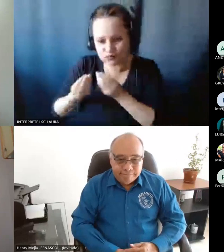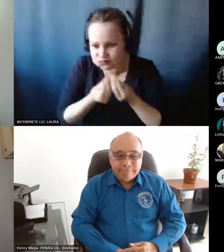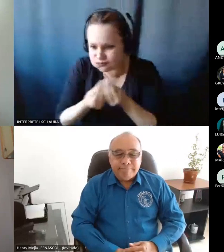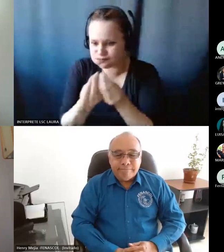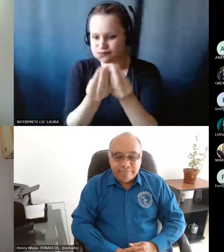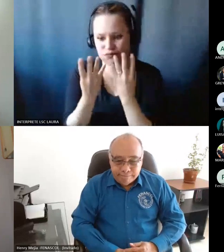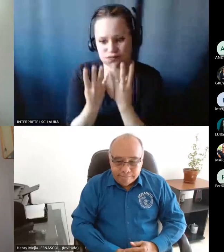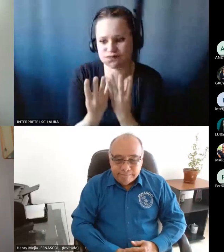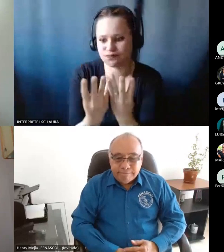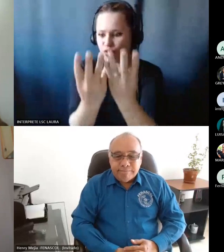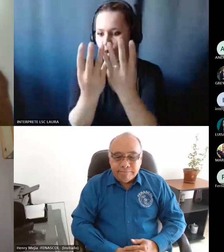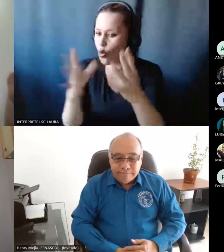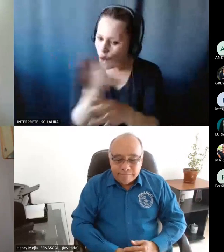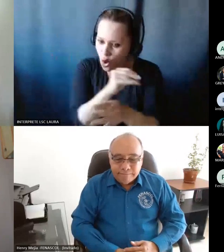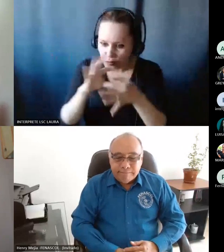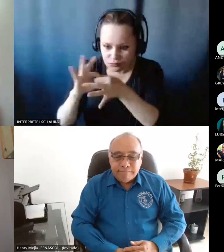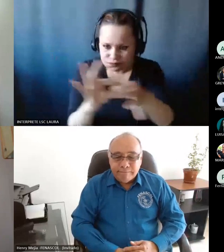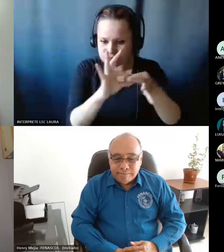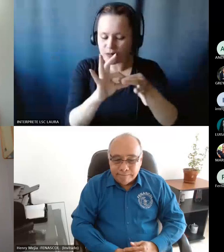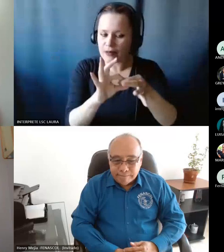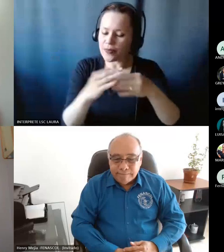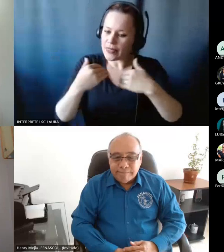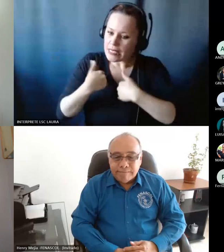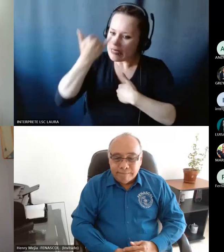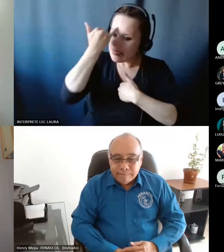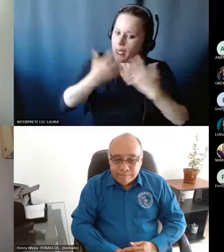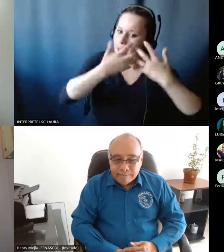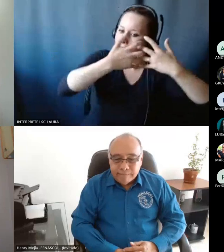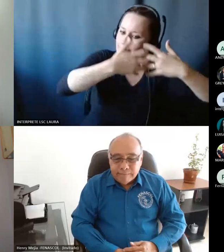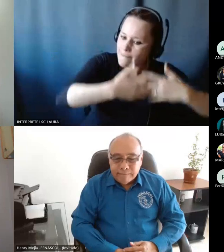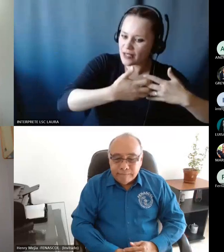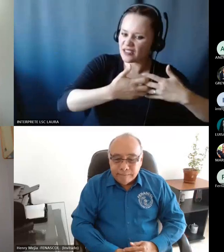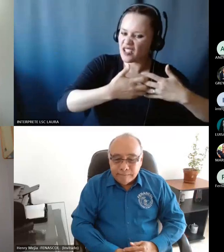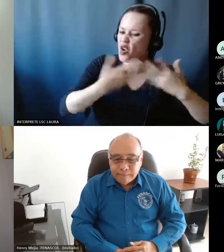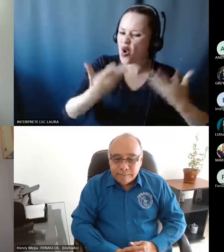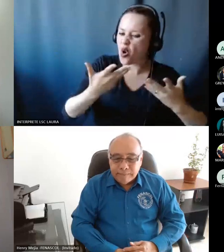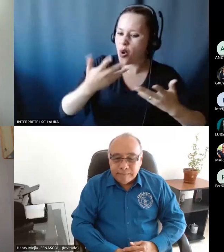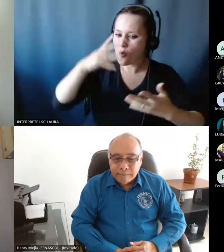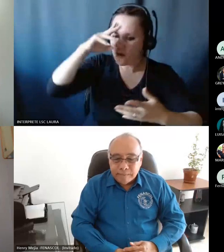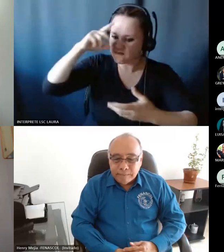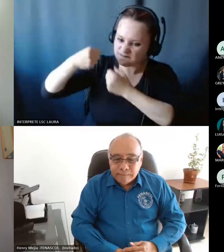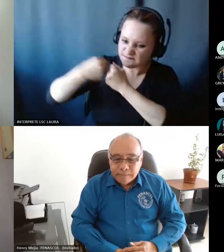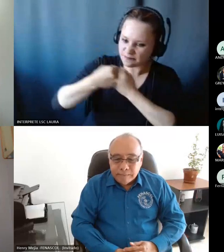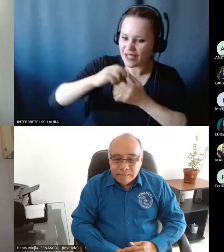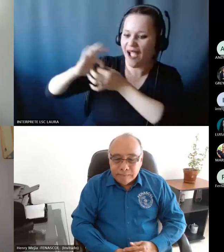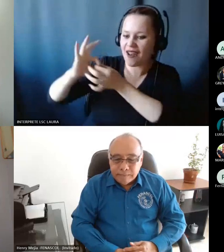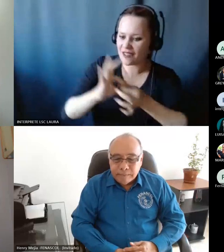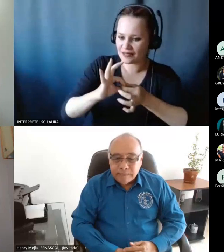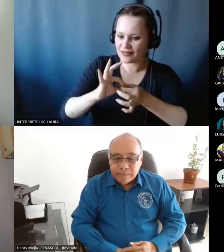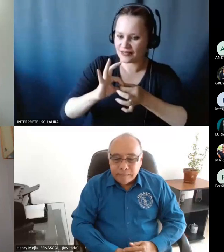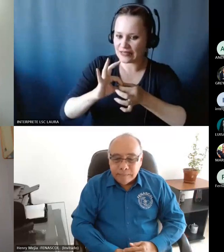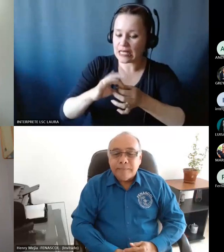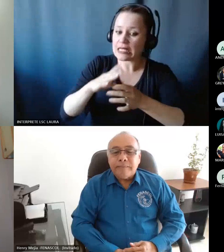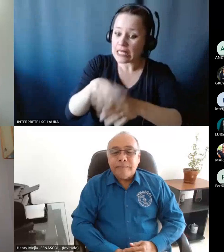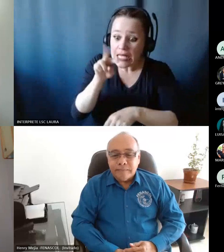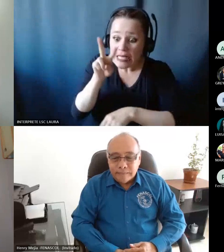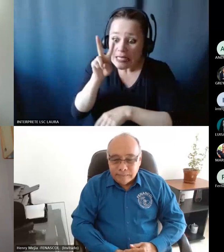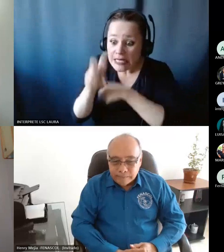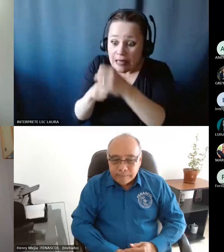la manera desde las compañías desde las empresas de lograrlo son las alianzas sin duda llevamos más de 7 años ya con fenascol